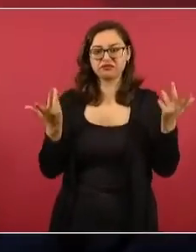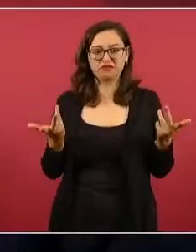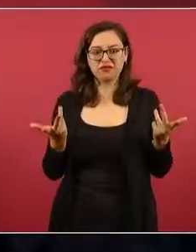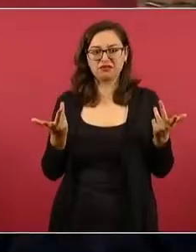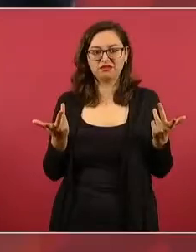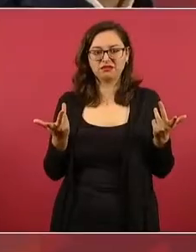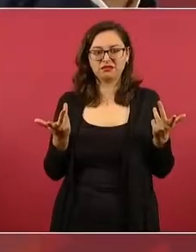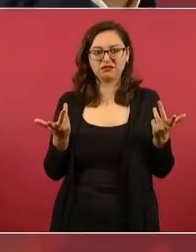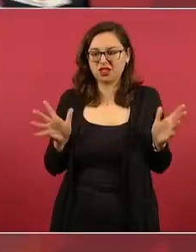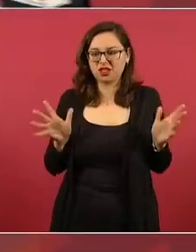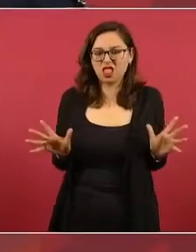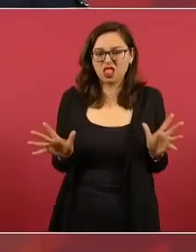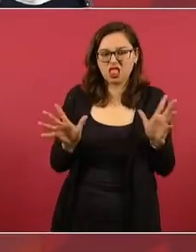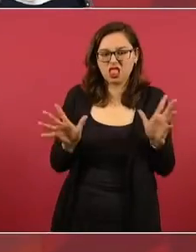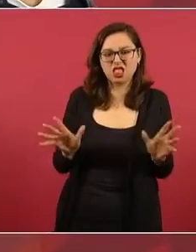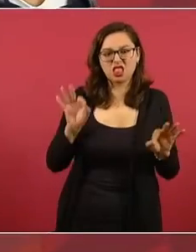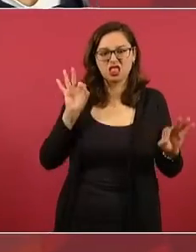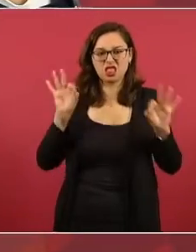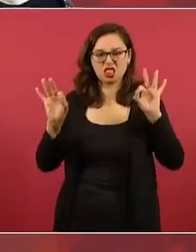alentando, azuzando